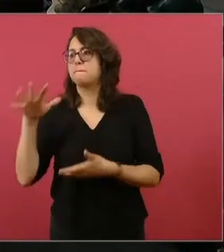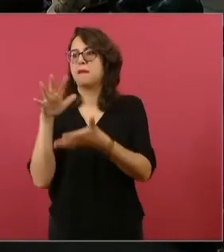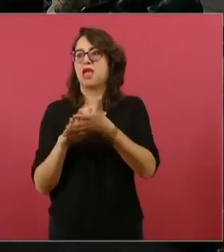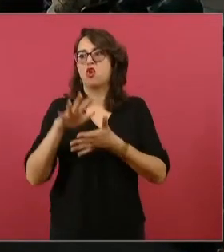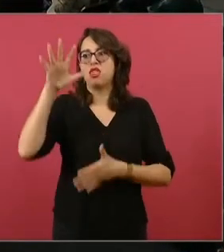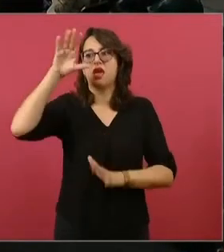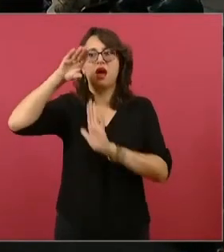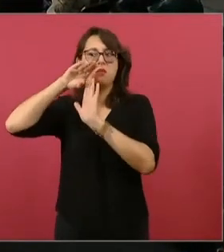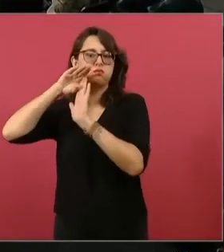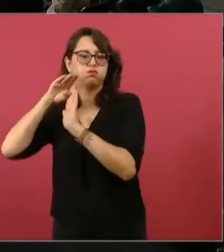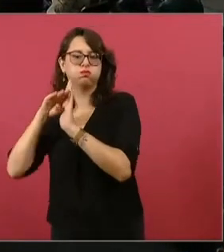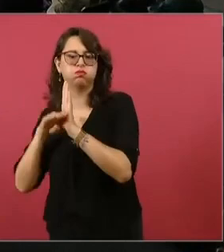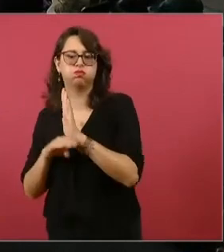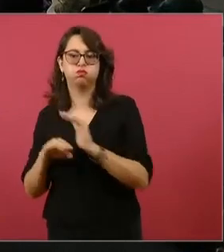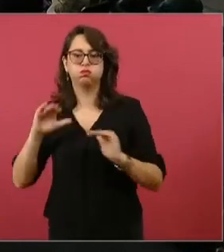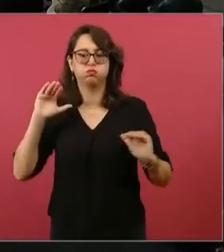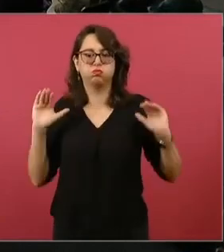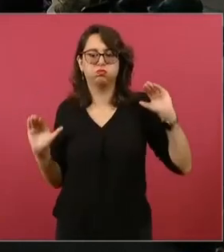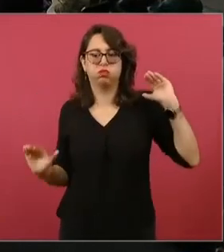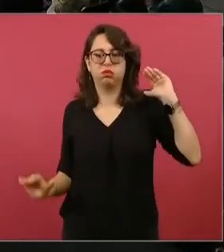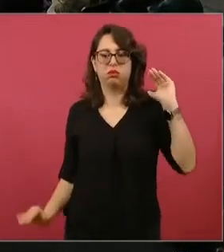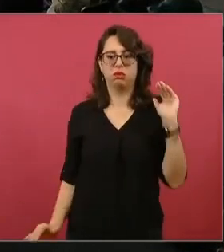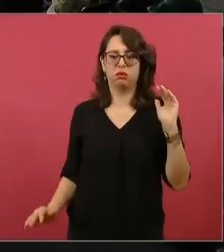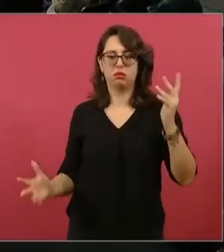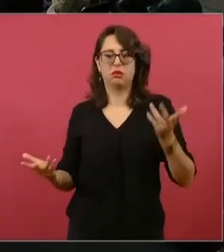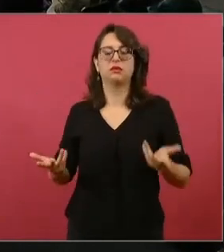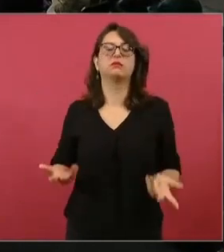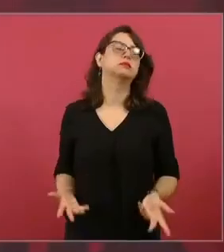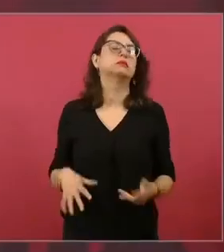2006. Luego en el 12